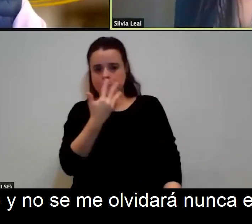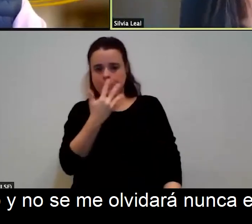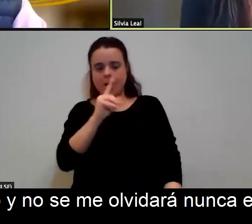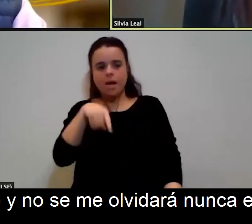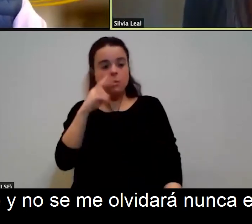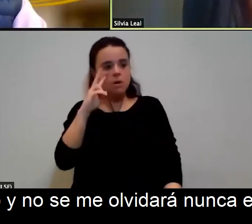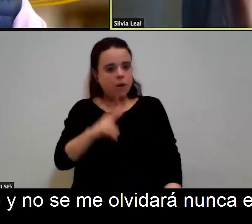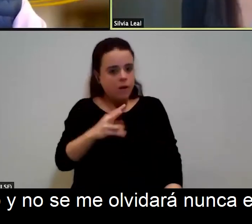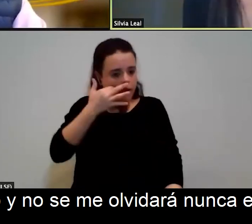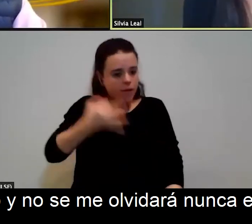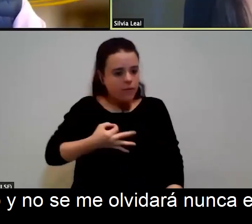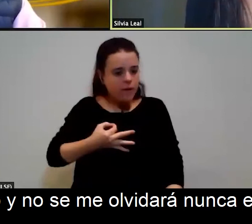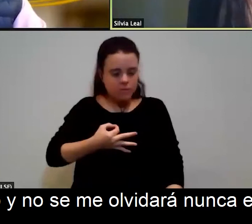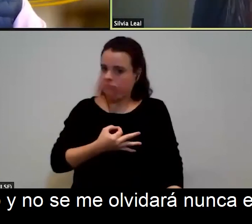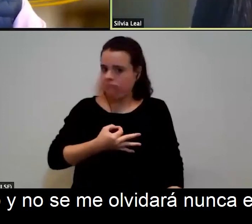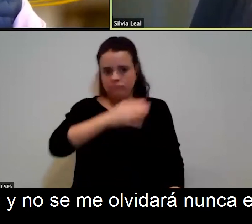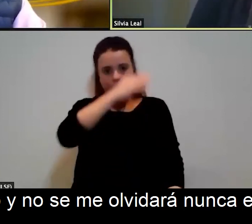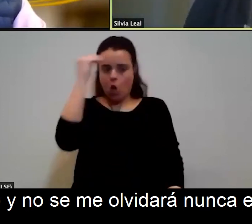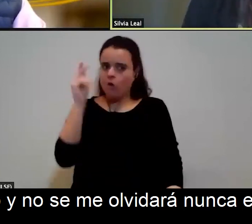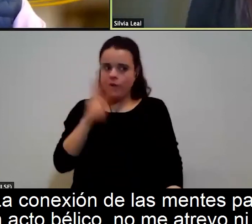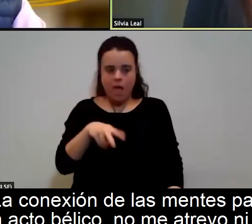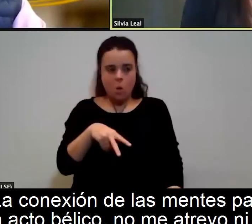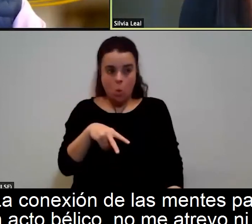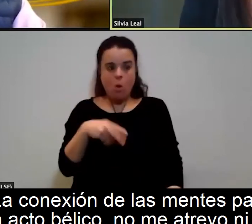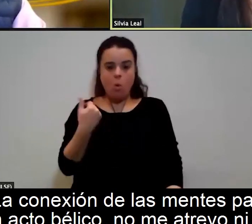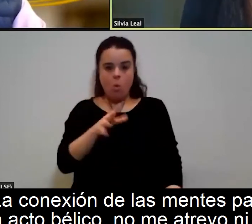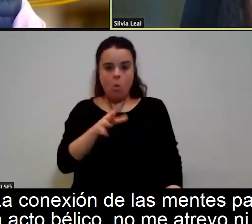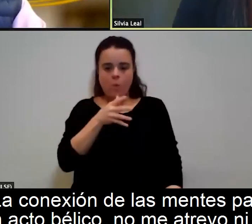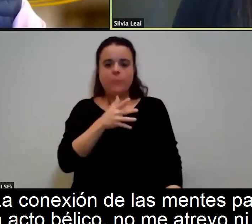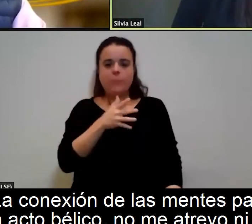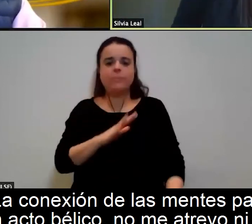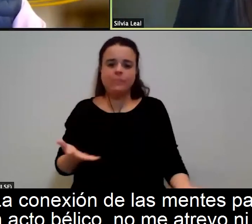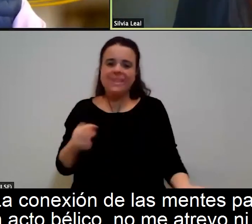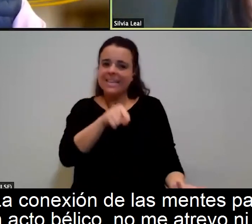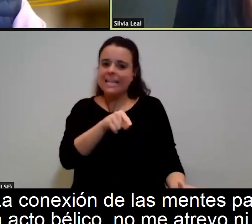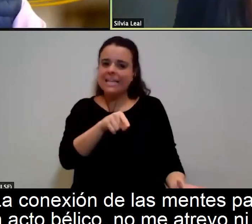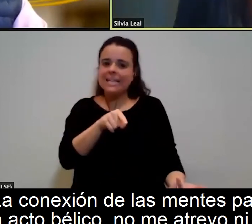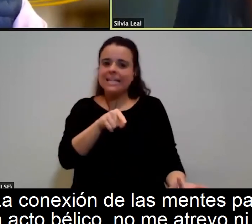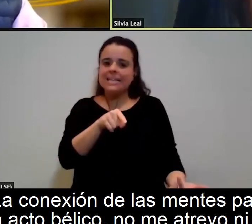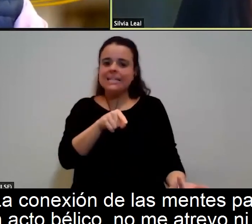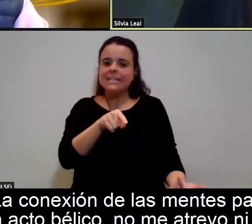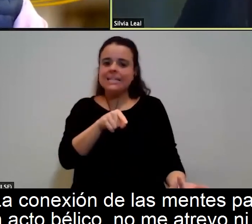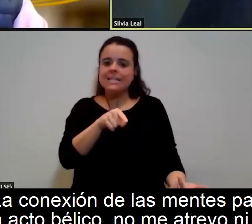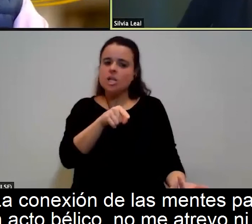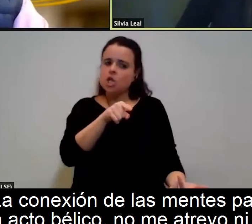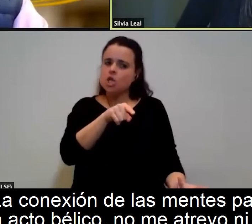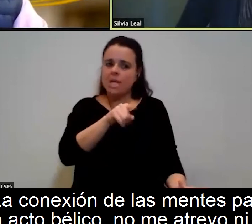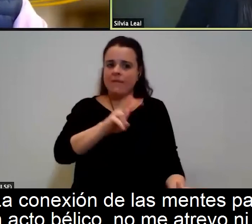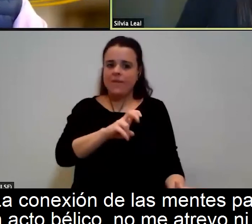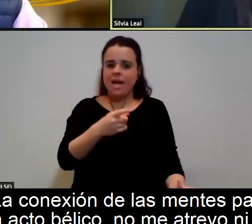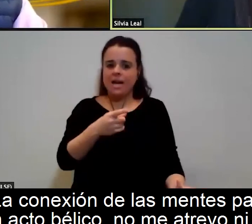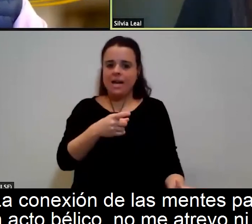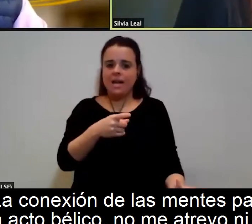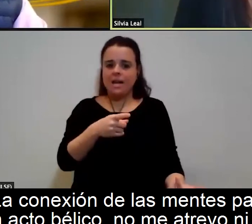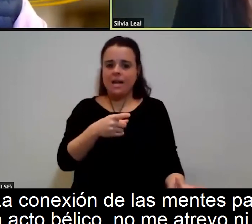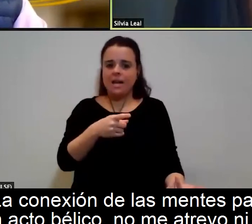es que no se me olvidará nunca, ¿no? Entonces, esto sí que tiene sentido, lo de la conexión de las mentes para que no te lean si